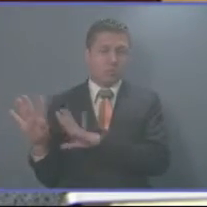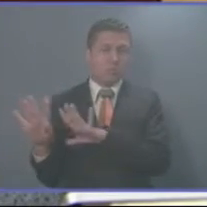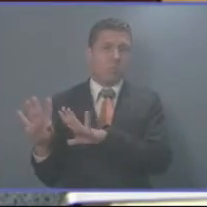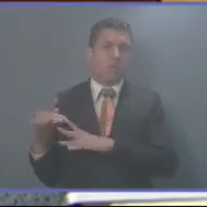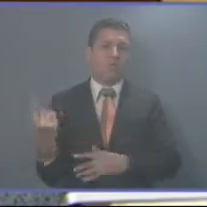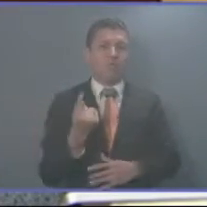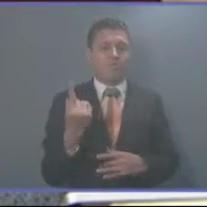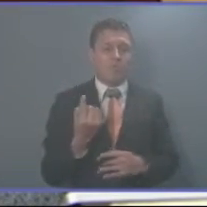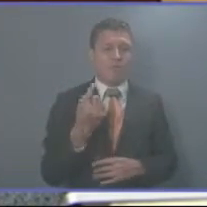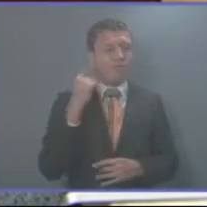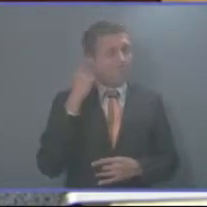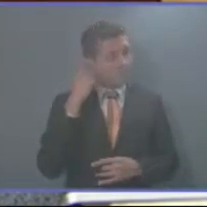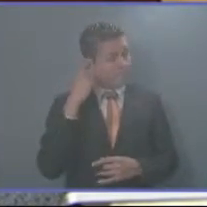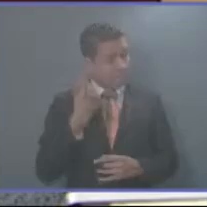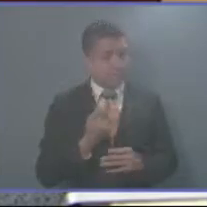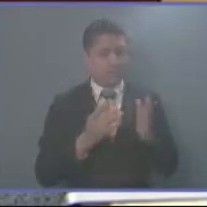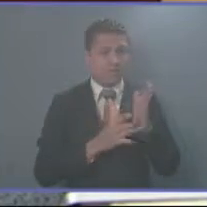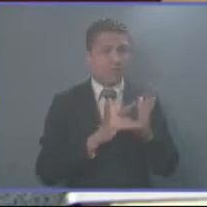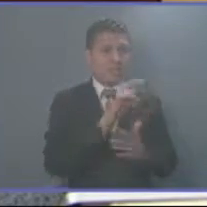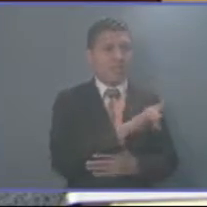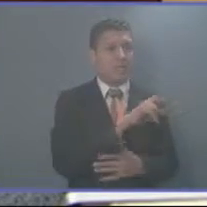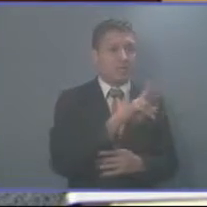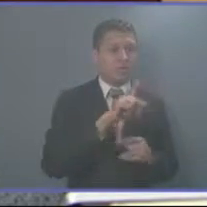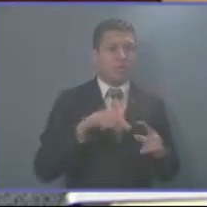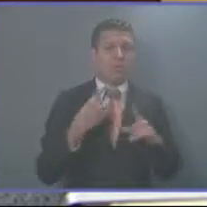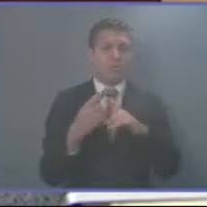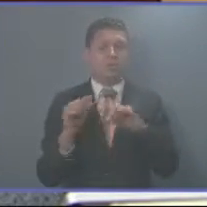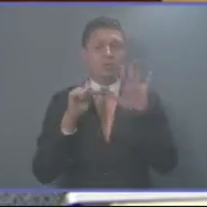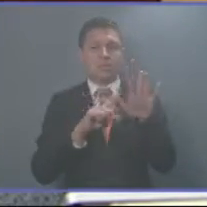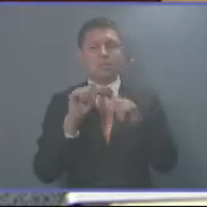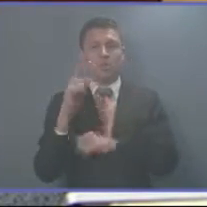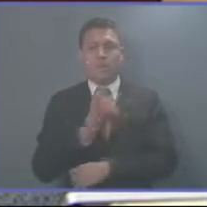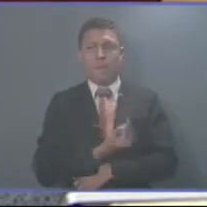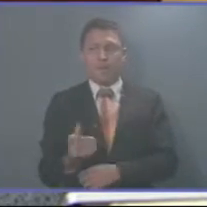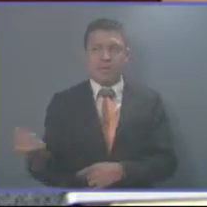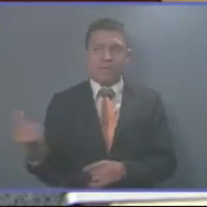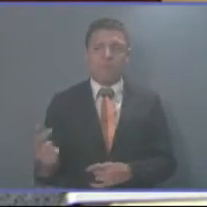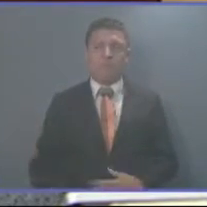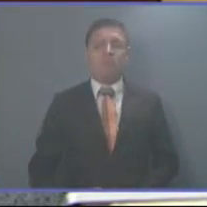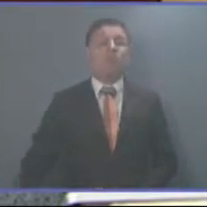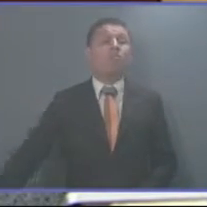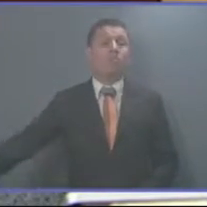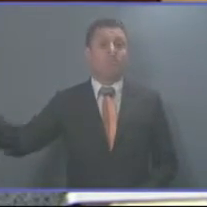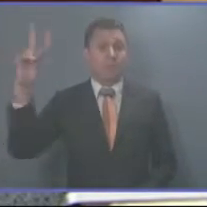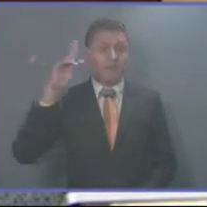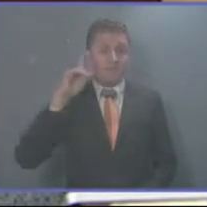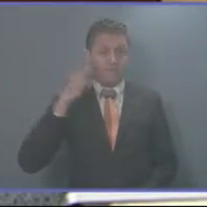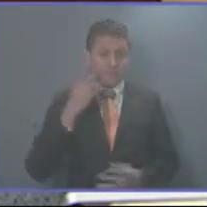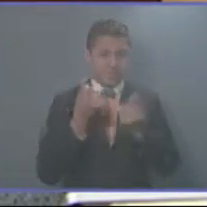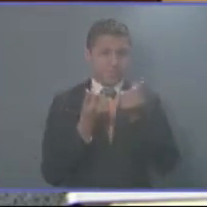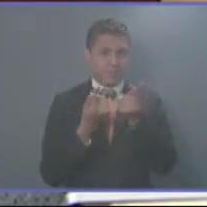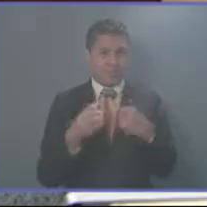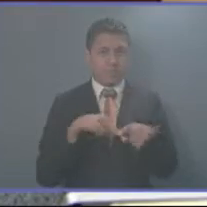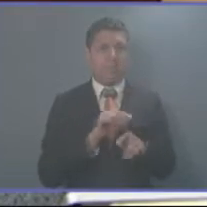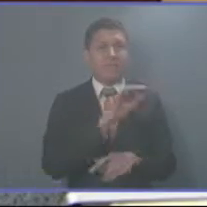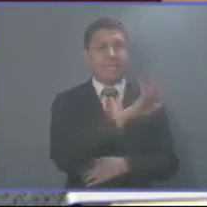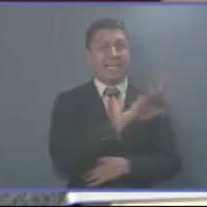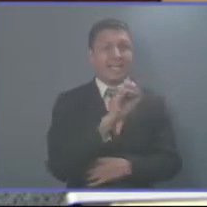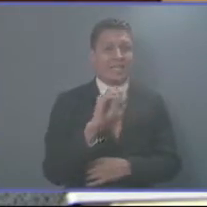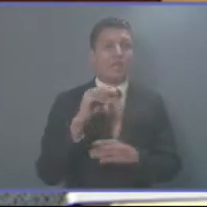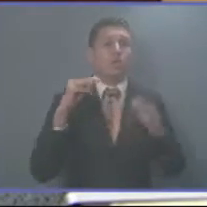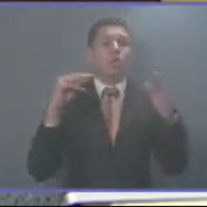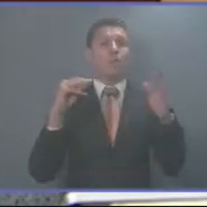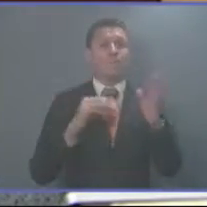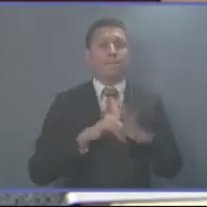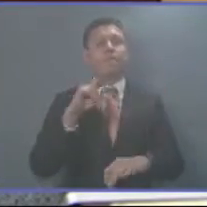aumentaron el personal técnico de 32 a 61 personas, lo que implicó una inversión de $500,000